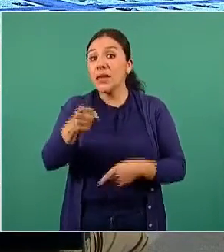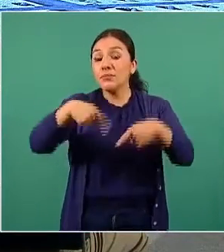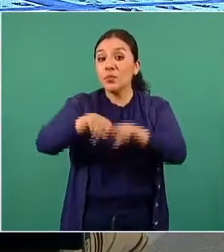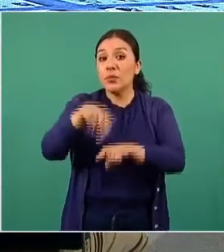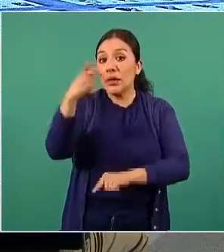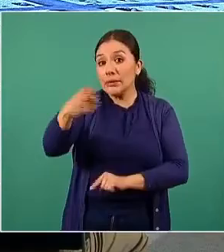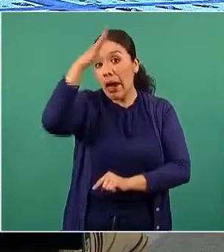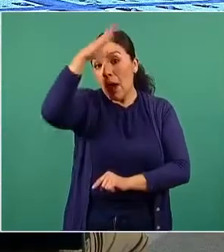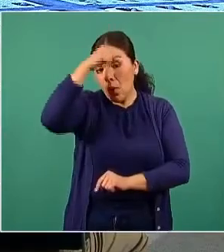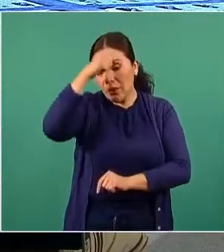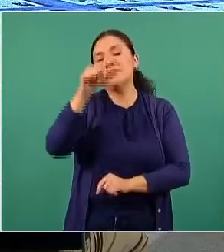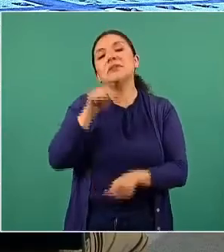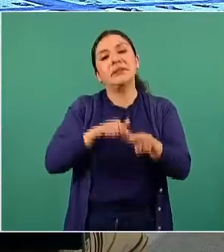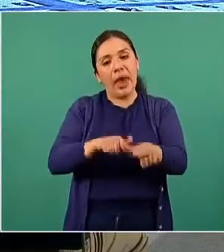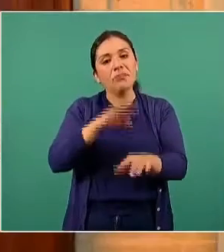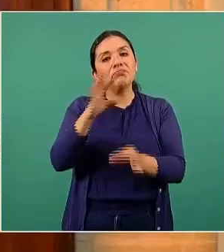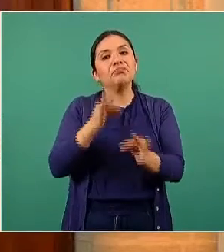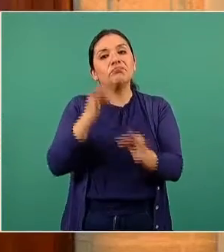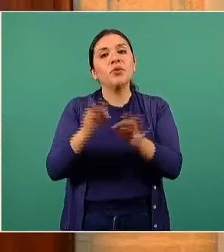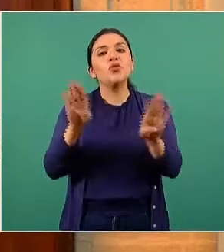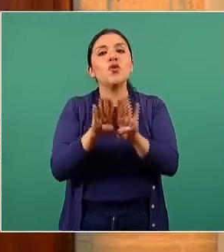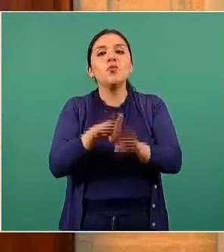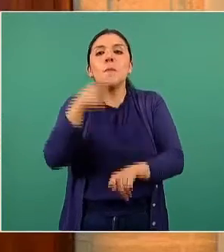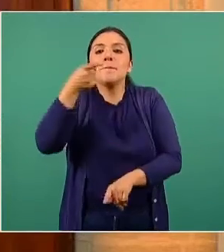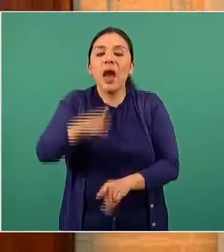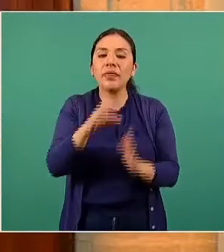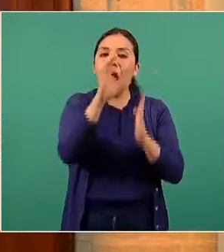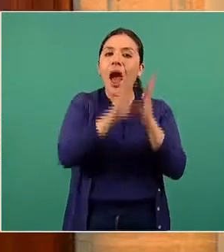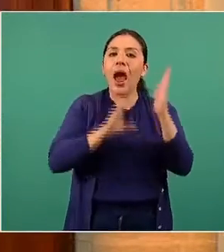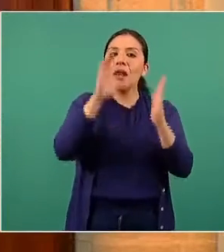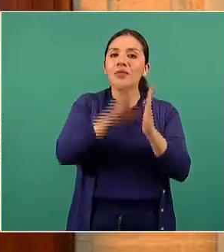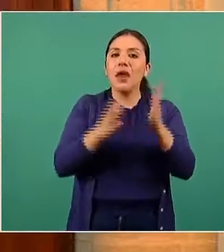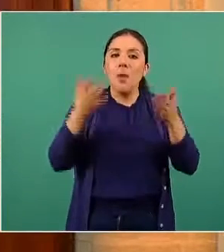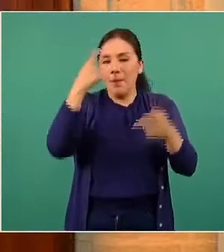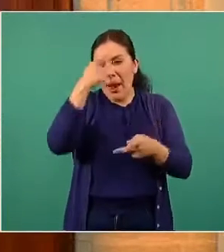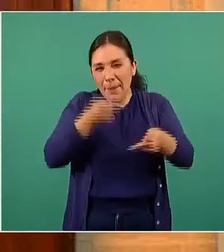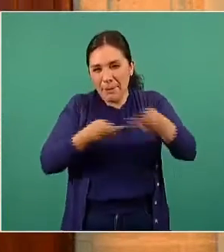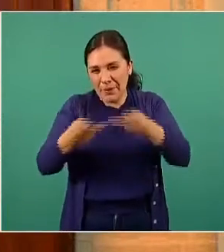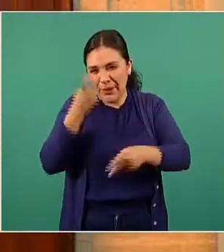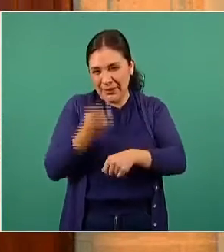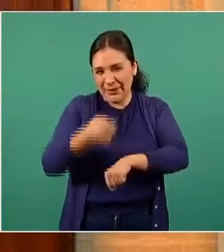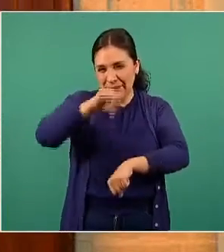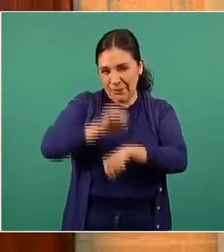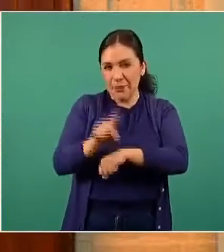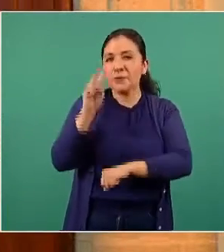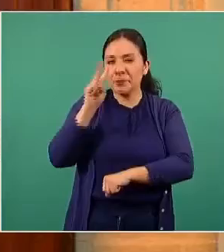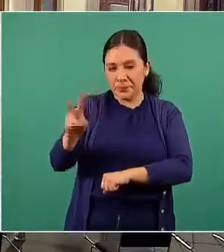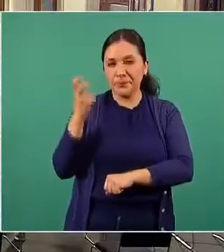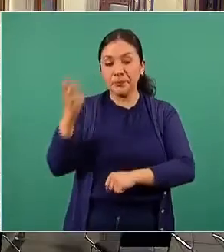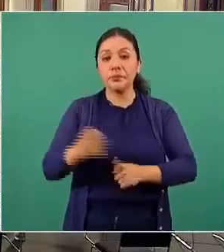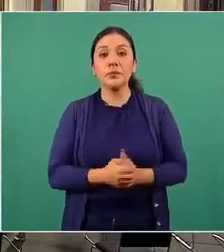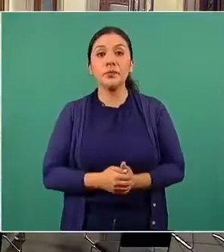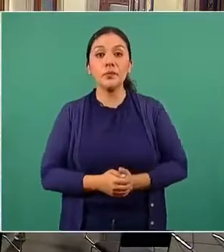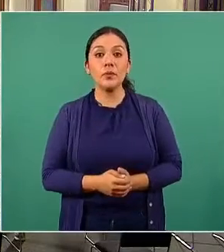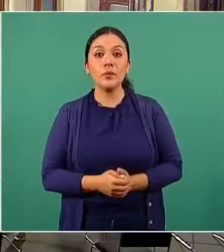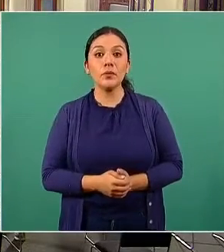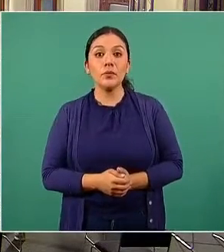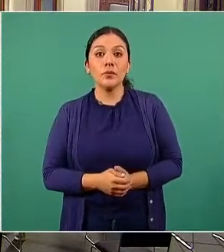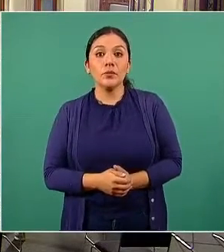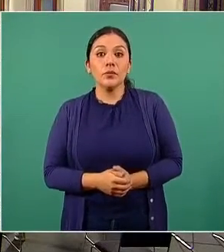también se está cumpliendo la calendarización estimada para la semana. Ahorita vamos a verla en un momento más. La siguiente, por favor.